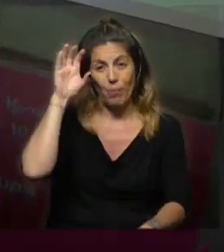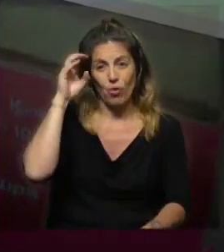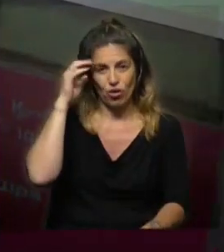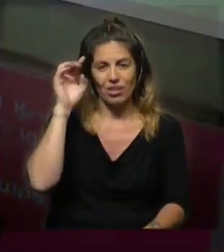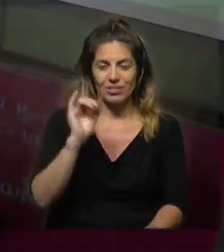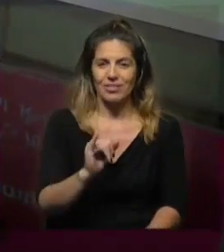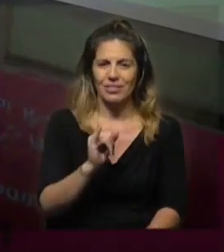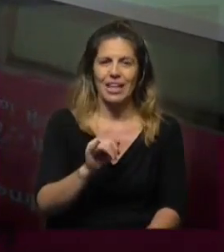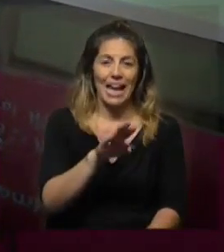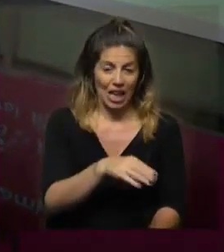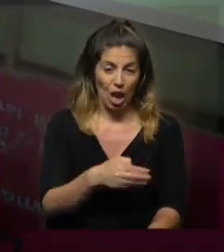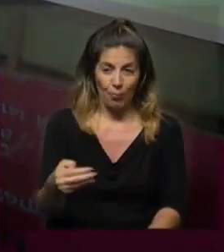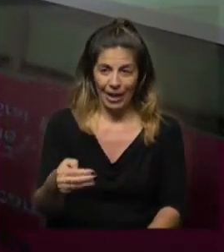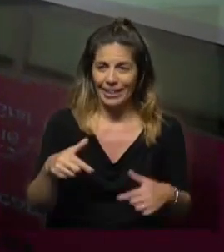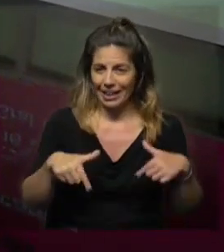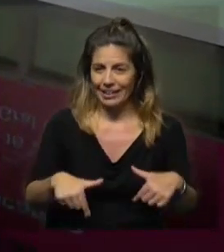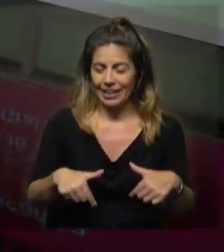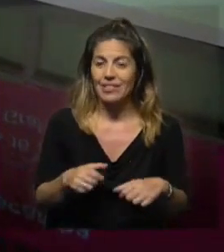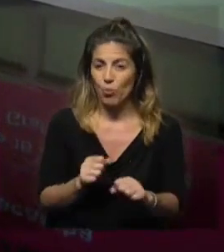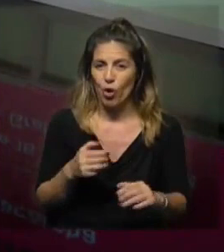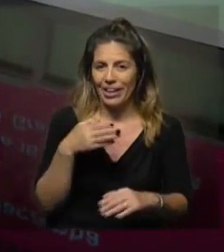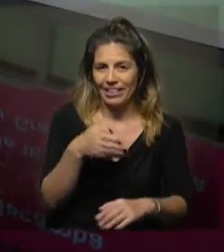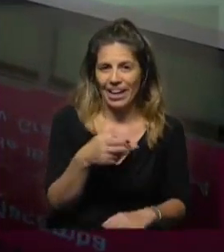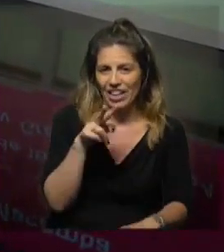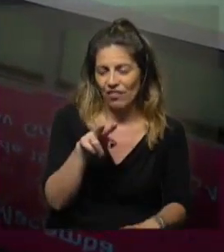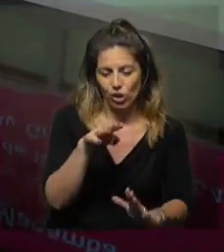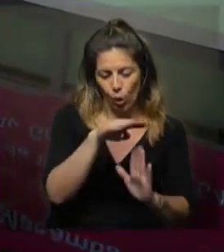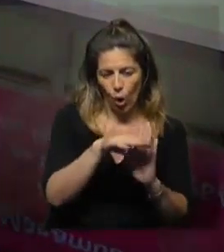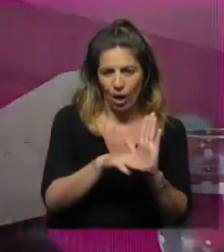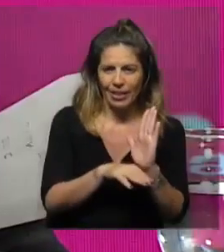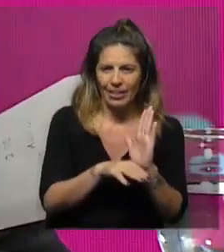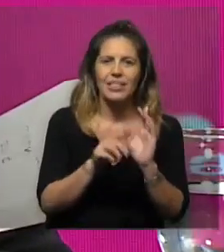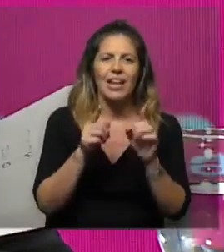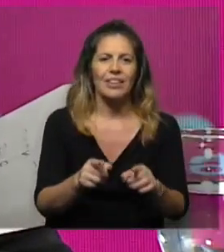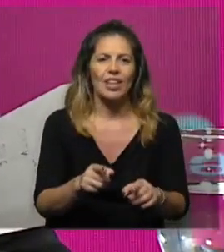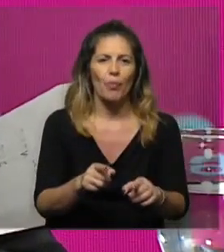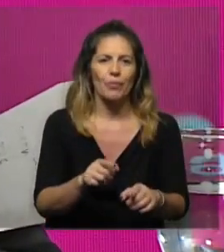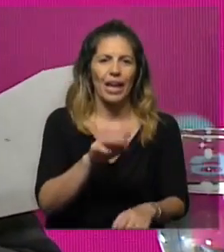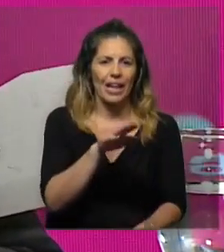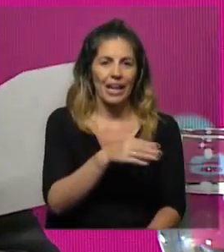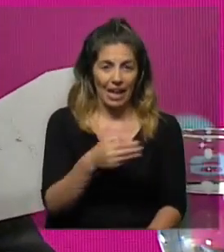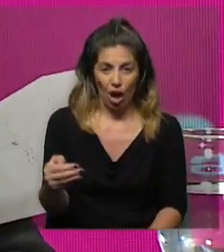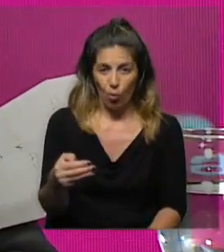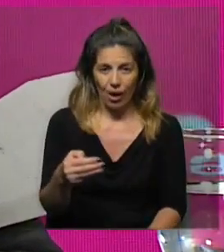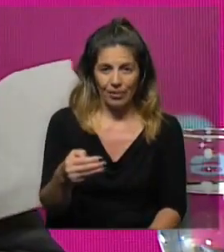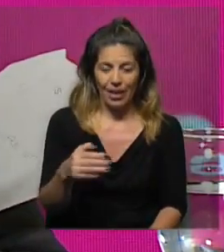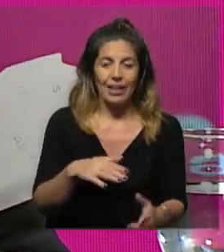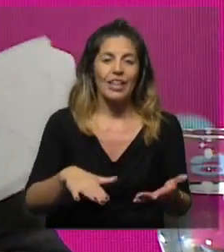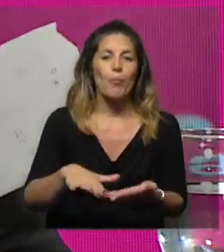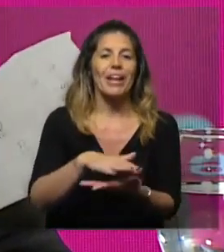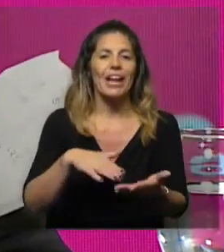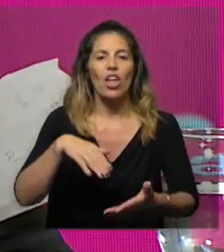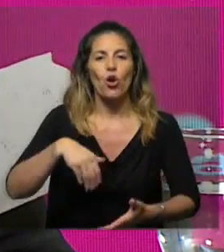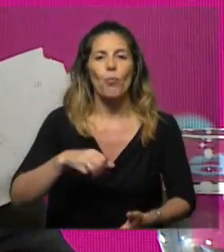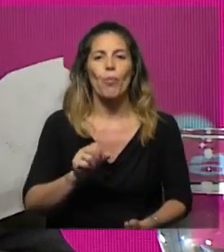en la página de la intendencia está Sí en la página de la intendencia está toda la grilla y obviamente también la página del mercado modelo esto también es un es